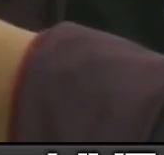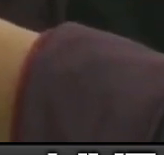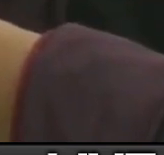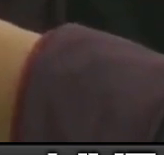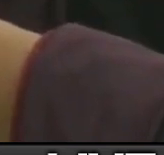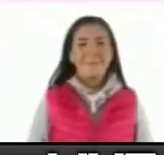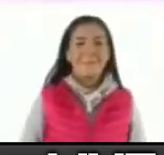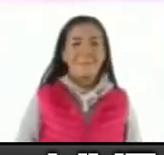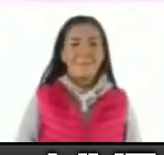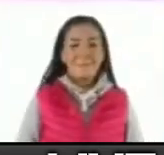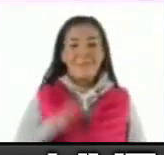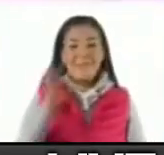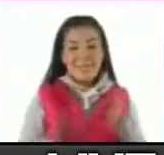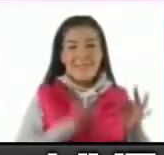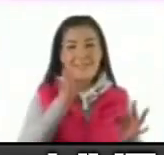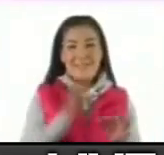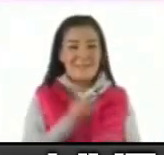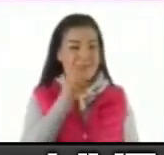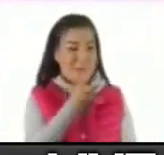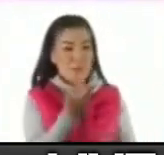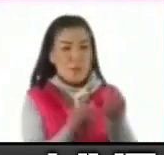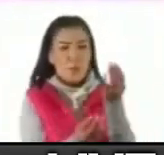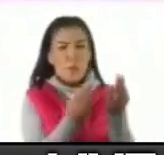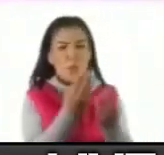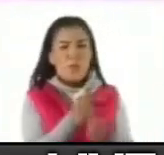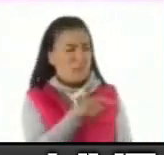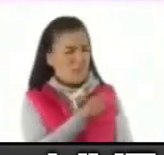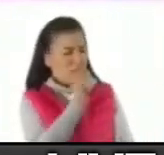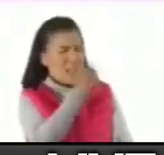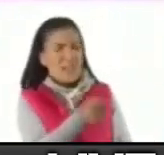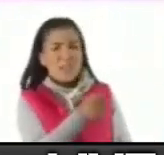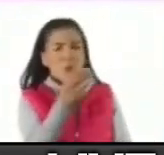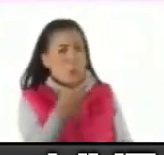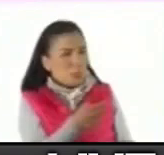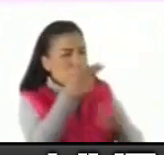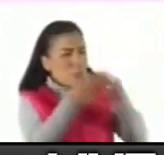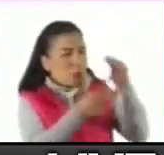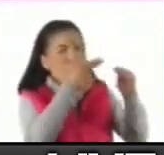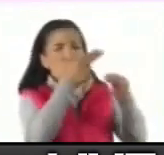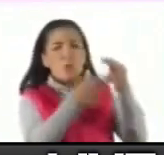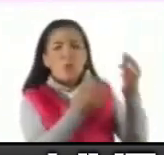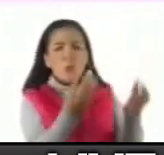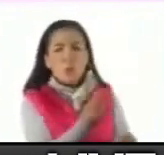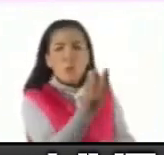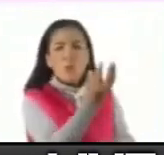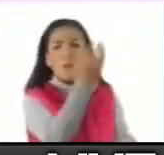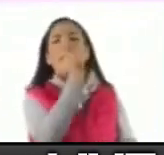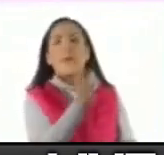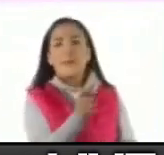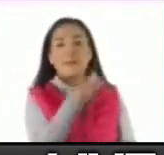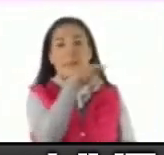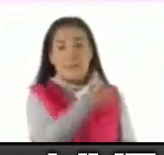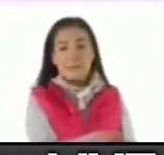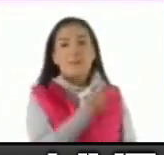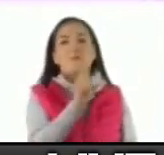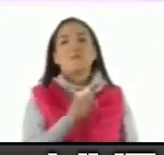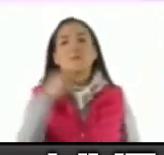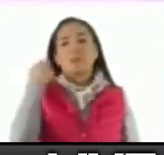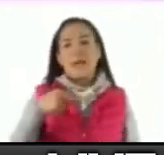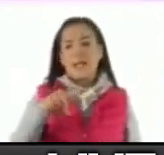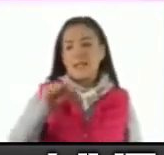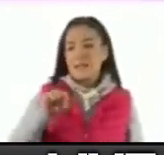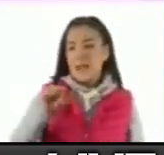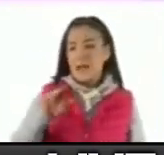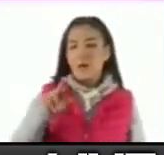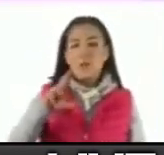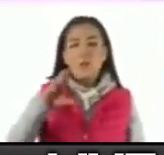Listo, está quemándose. ¿Qué es ese humo que sale? La congelación le correspondía a Tauro.